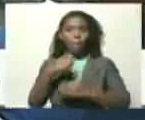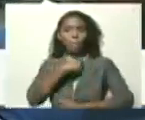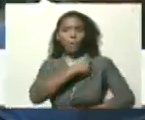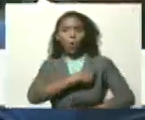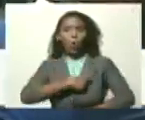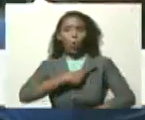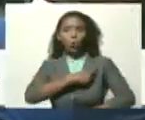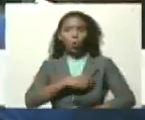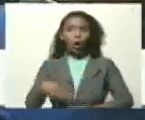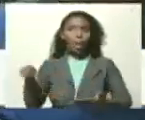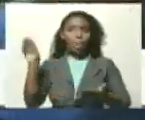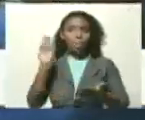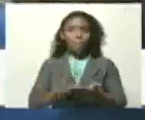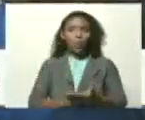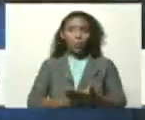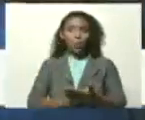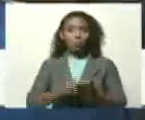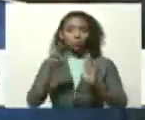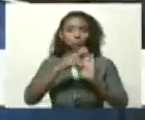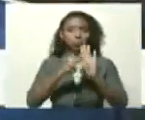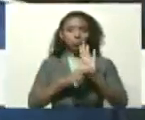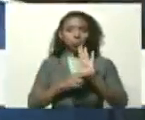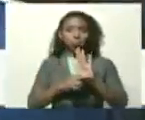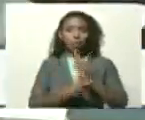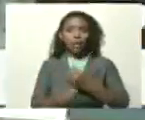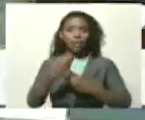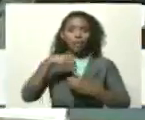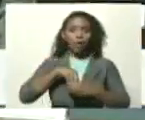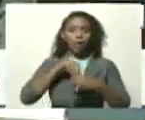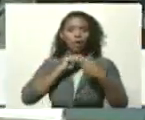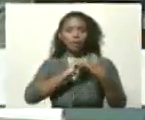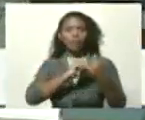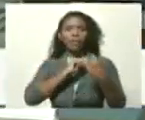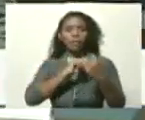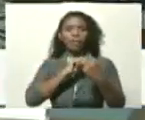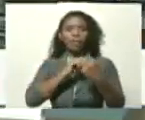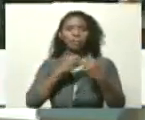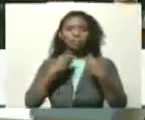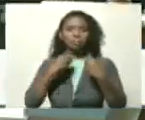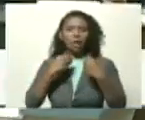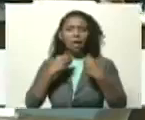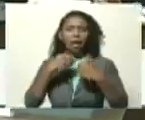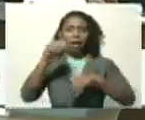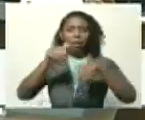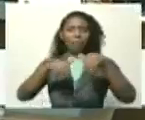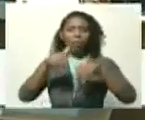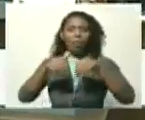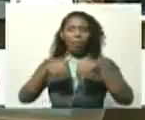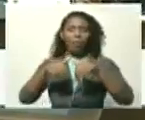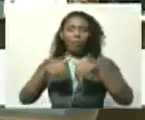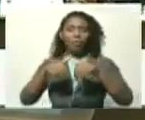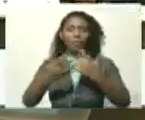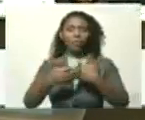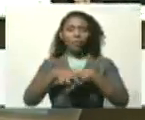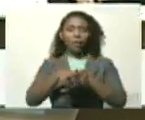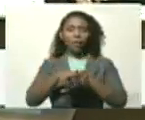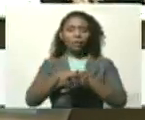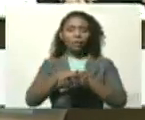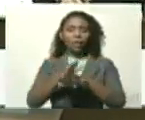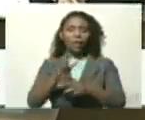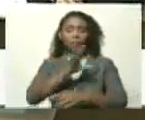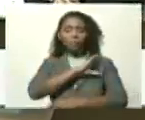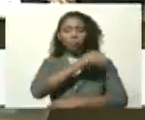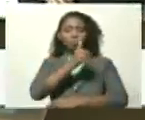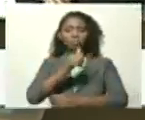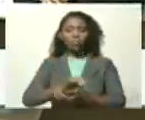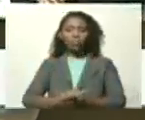que establece el reglamento de interior y de debate para la elección de los integrantes de la Junta